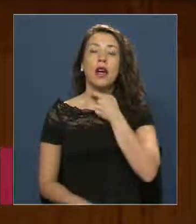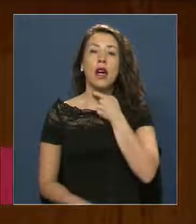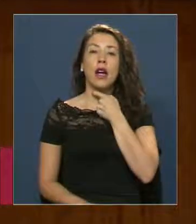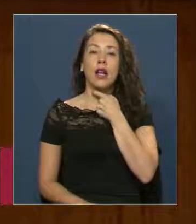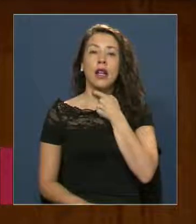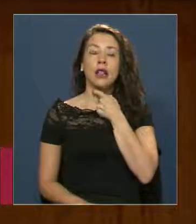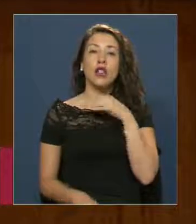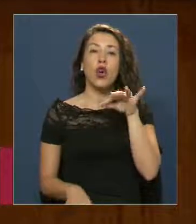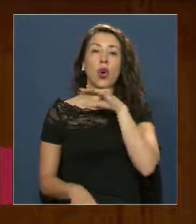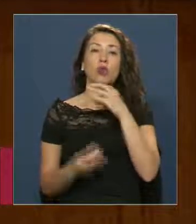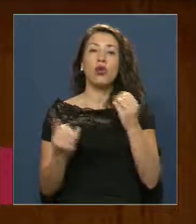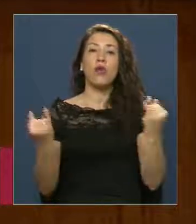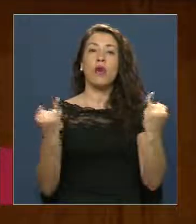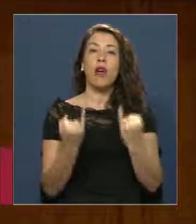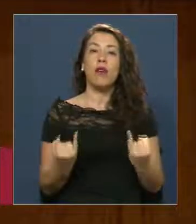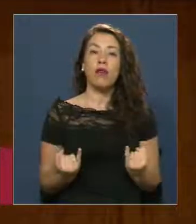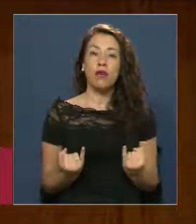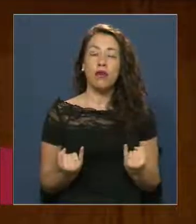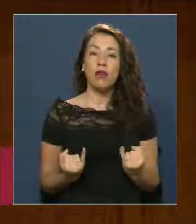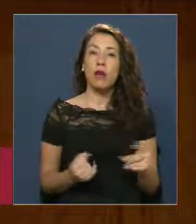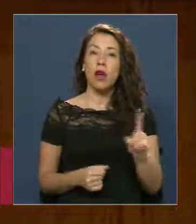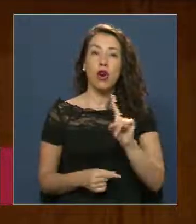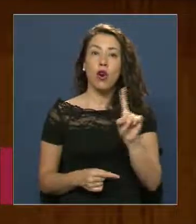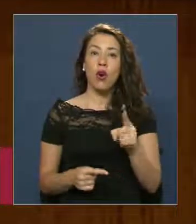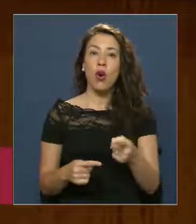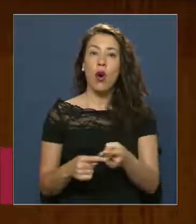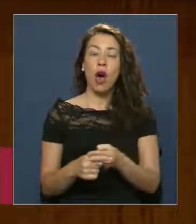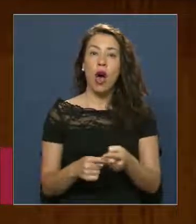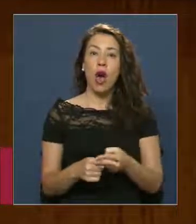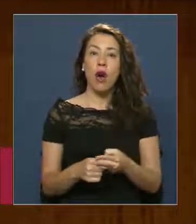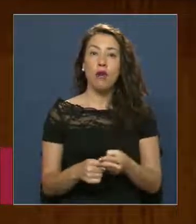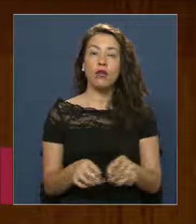garanticen el uso apropiado y no abusivo